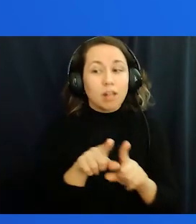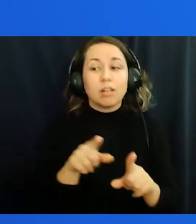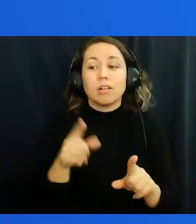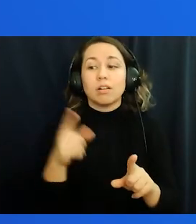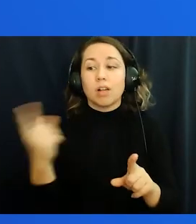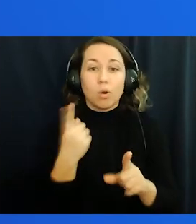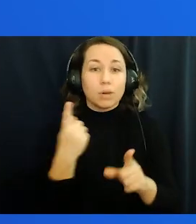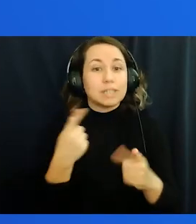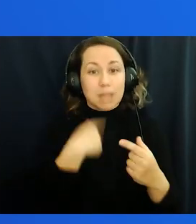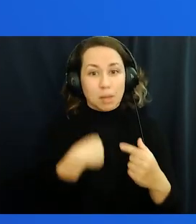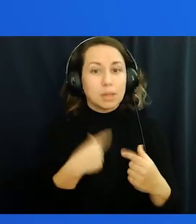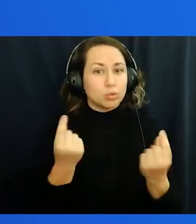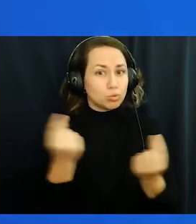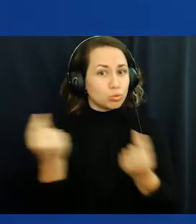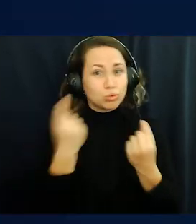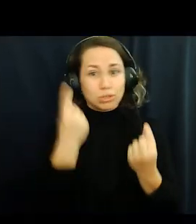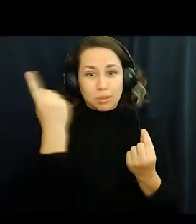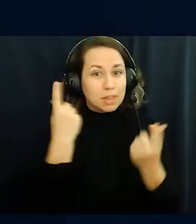grande.